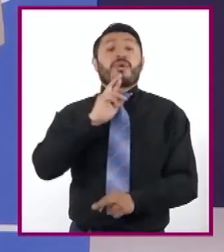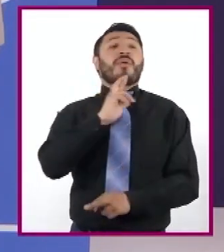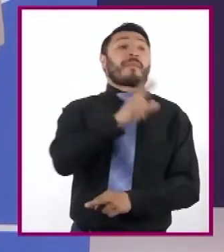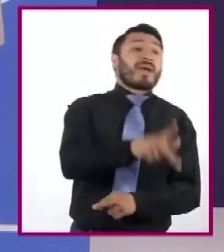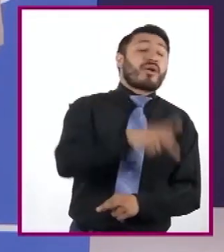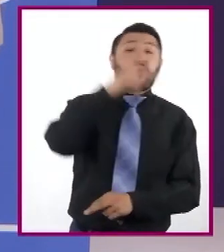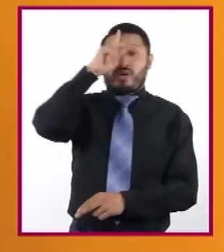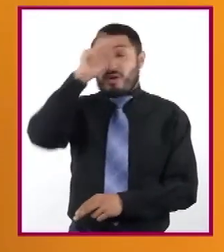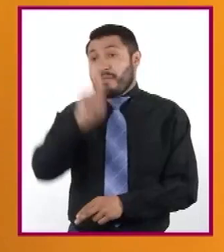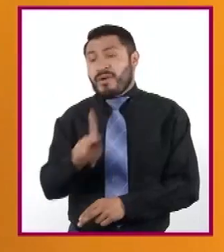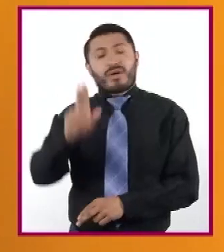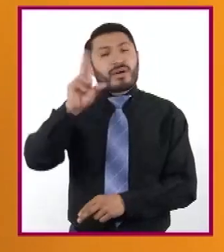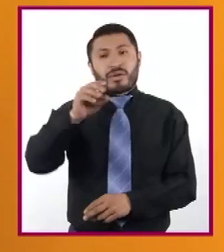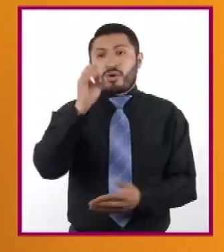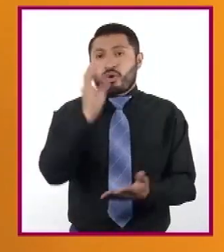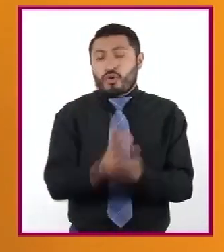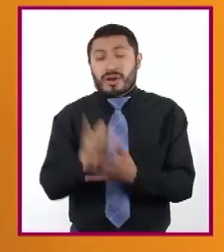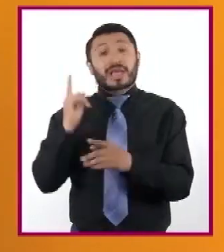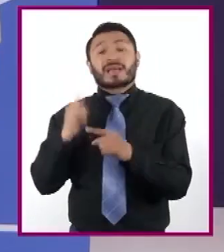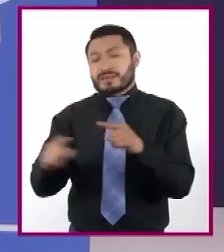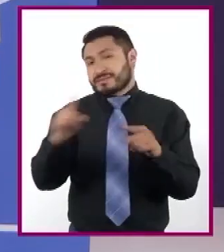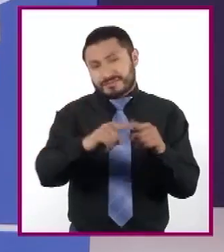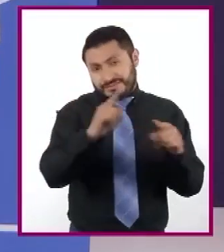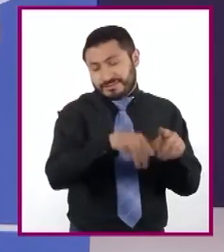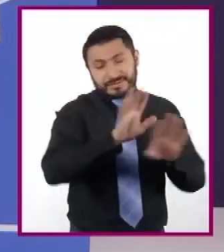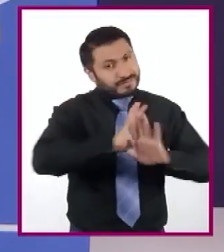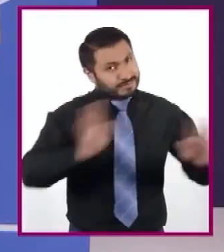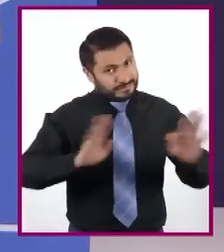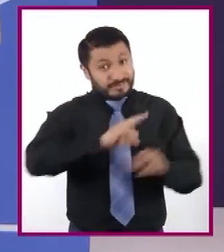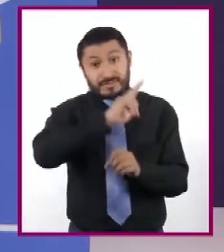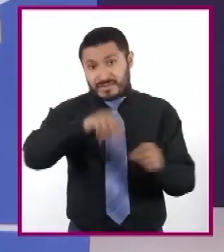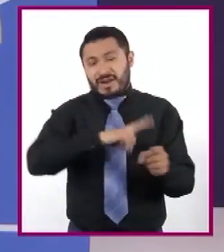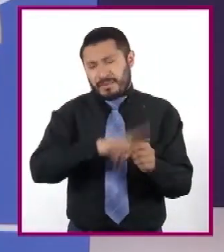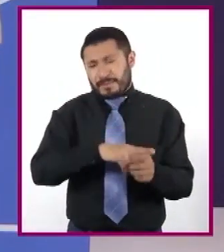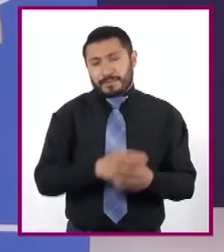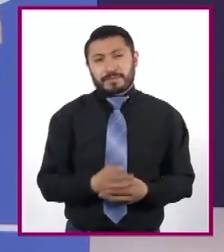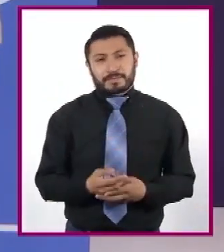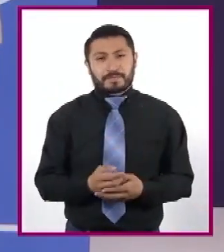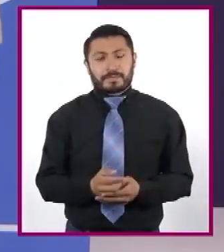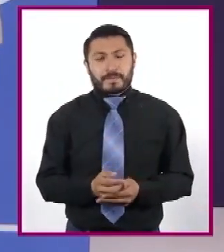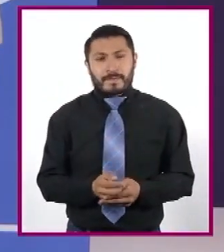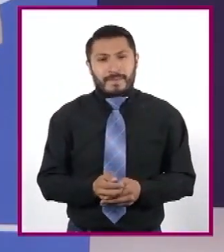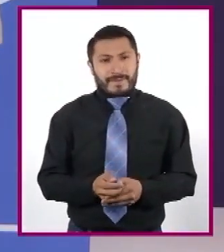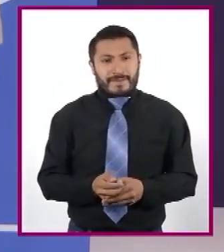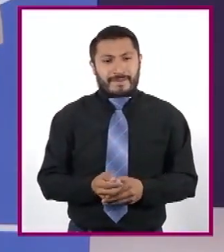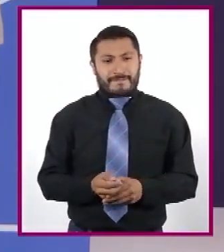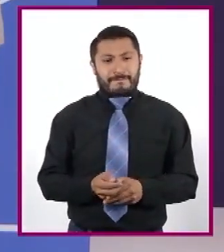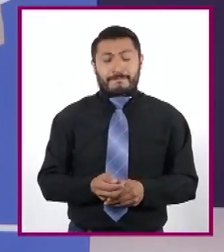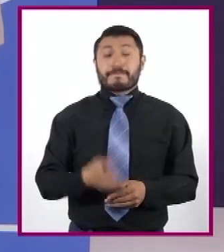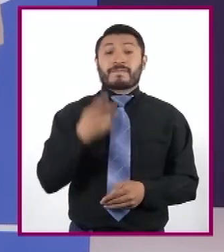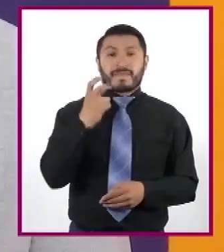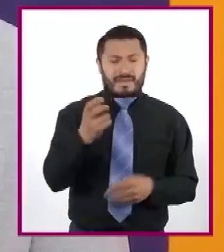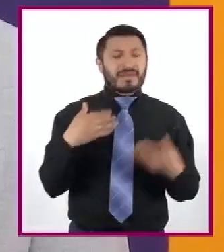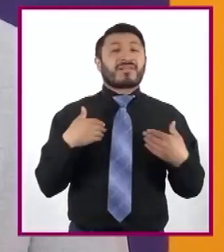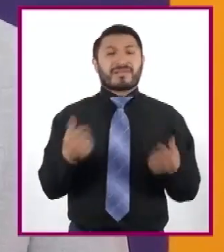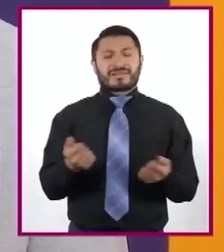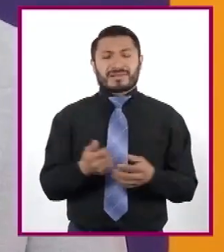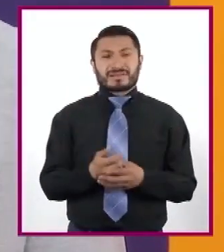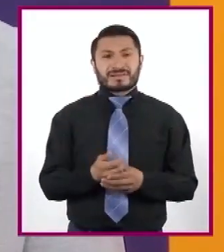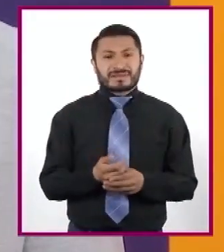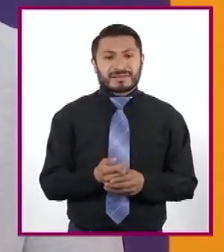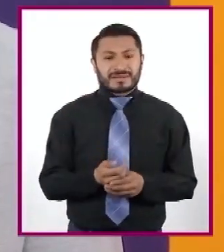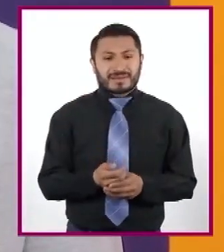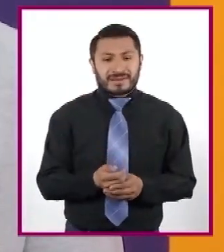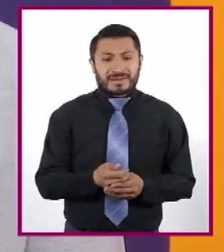otras, solo hay lenguas o variedades diferentes. Cuando se entiende esto, ¿no? Y